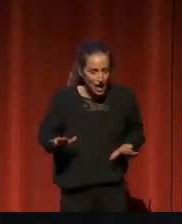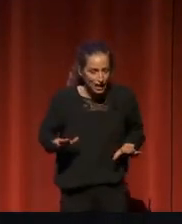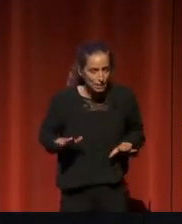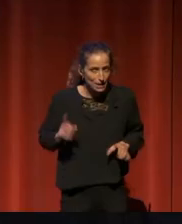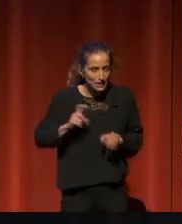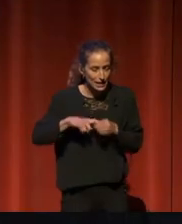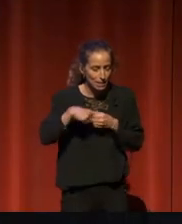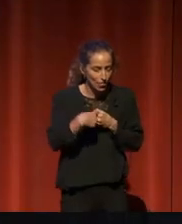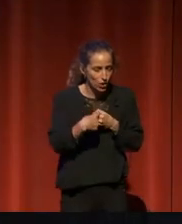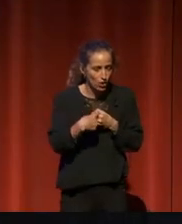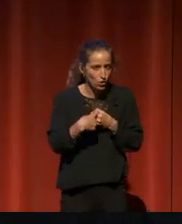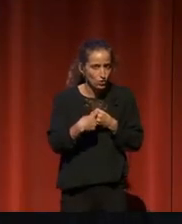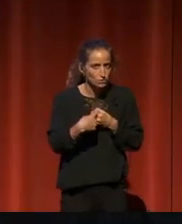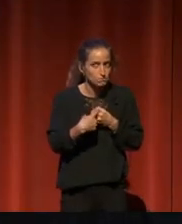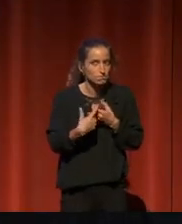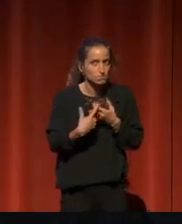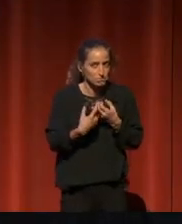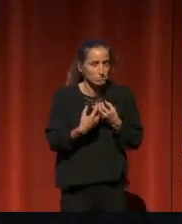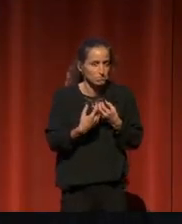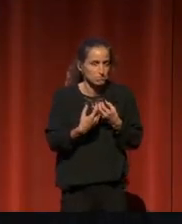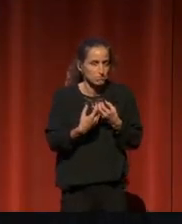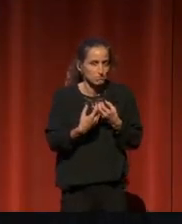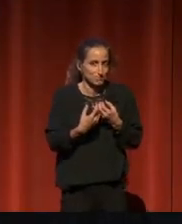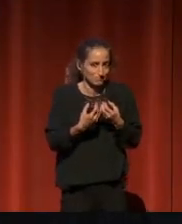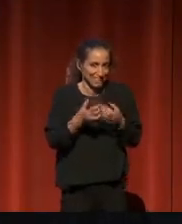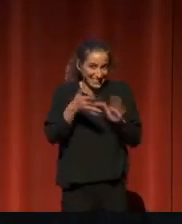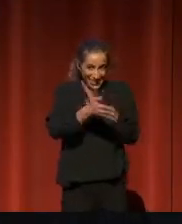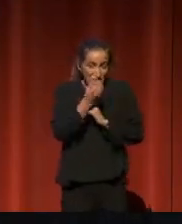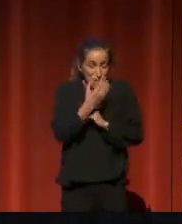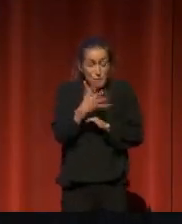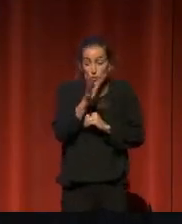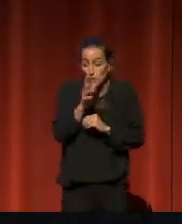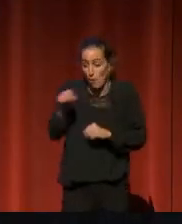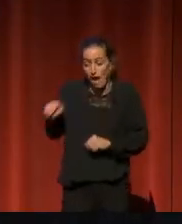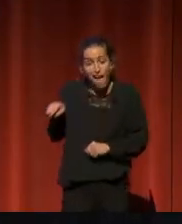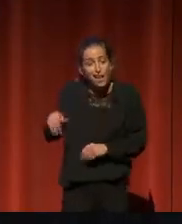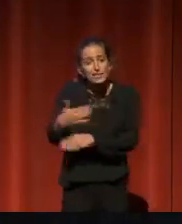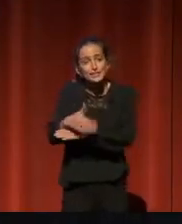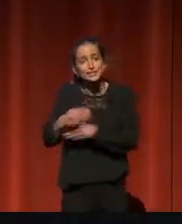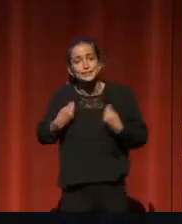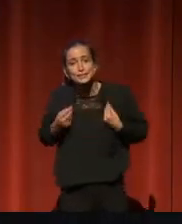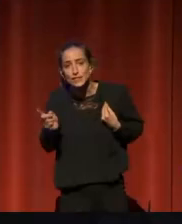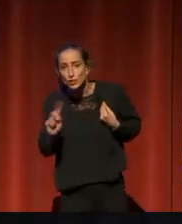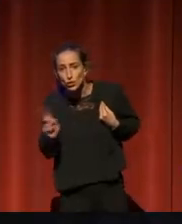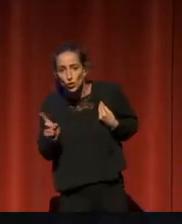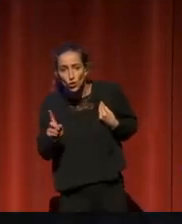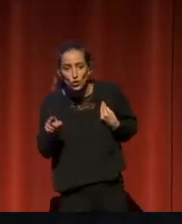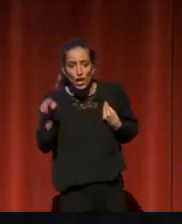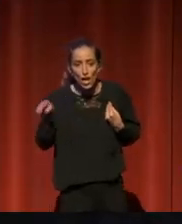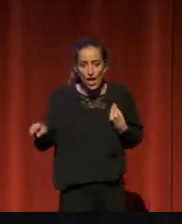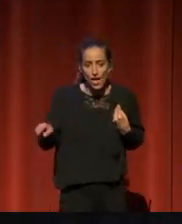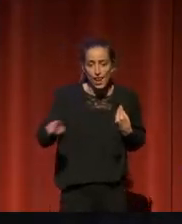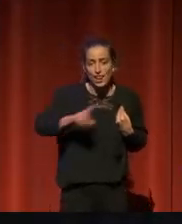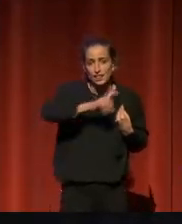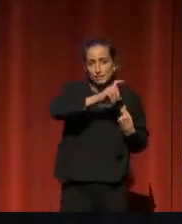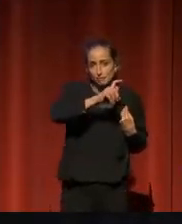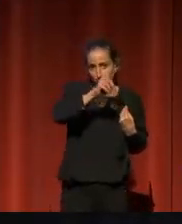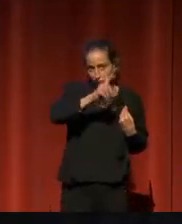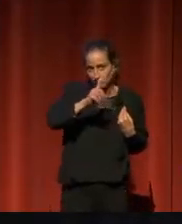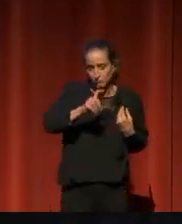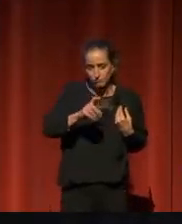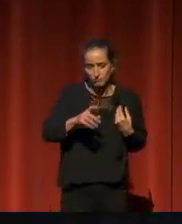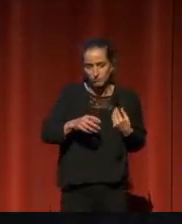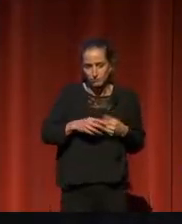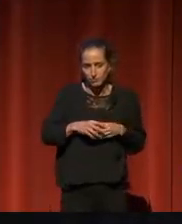porque ahora no está en la calle no va a a bujar los los metros de Lisboa porque lo